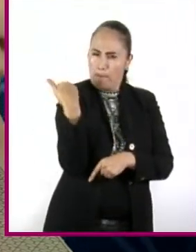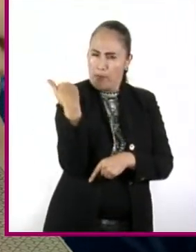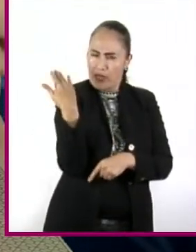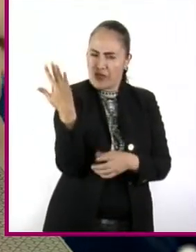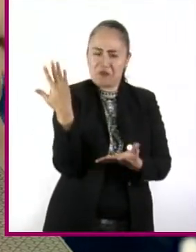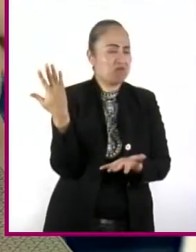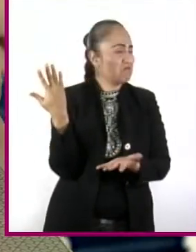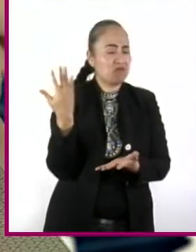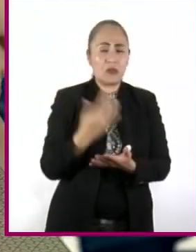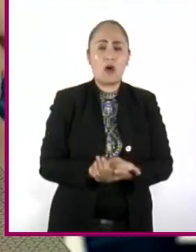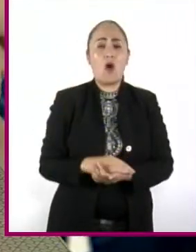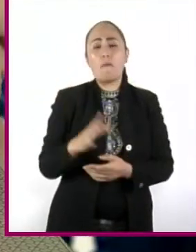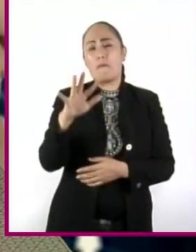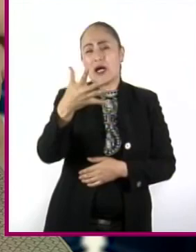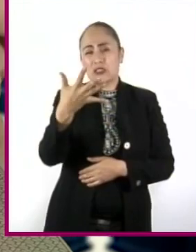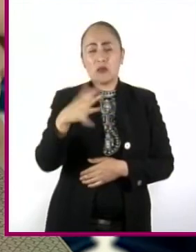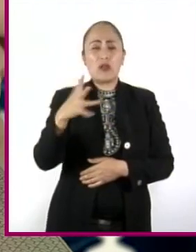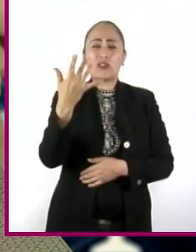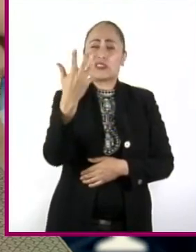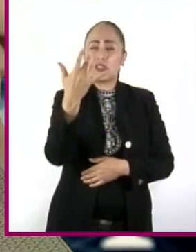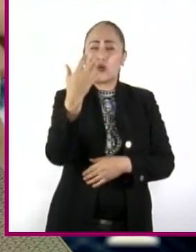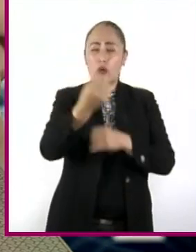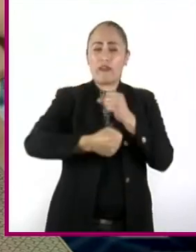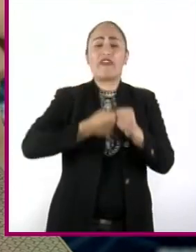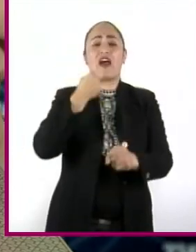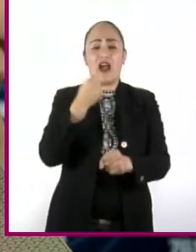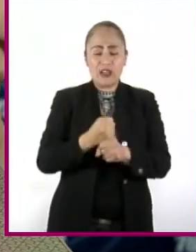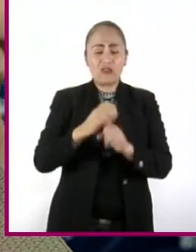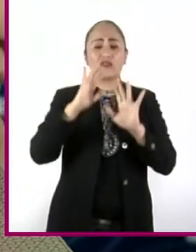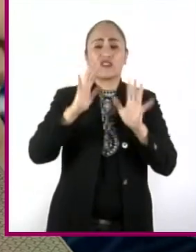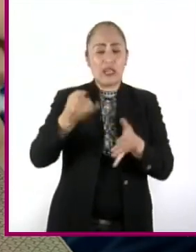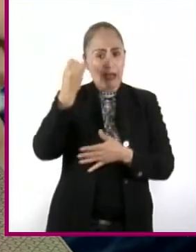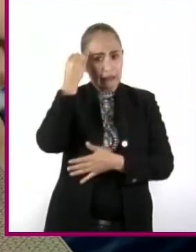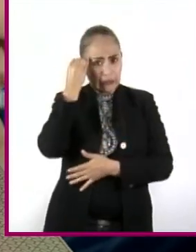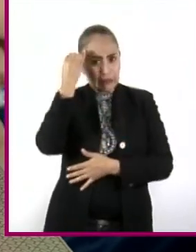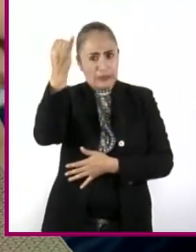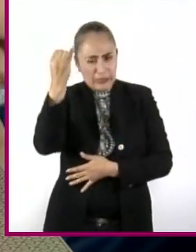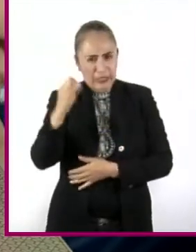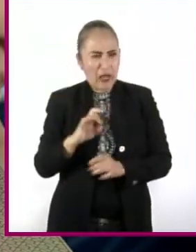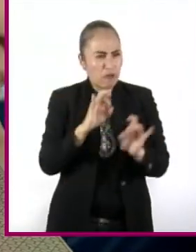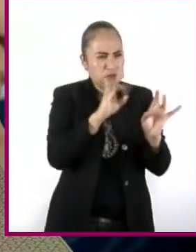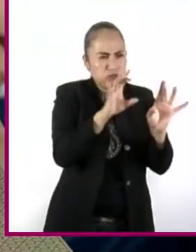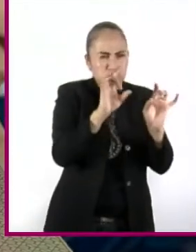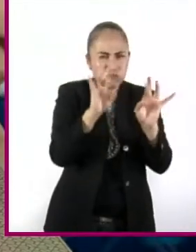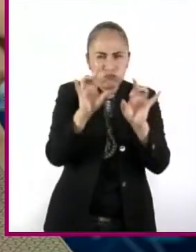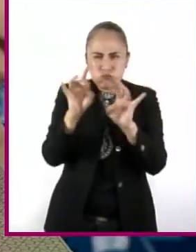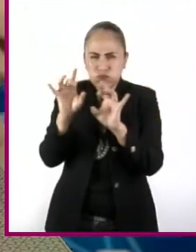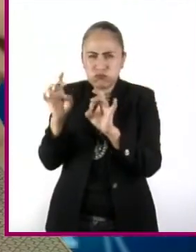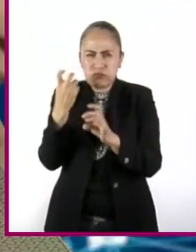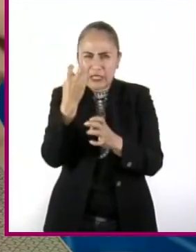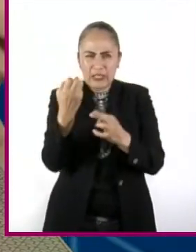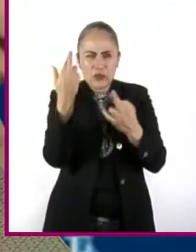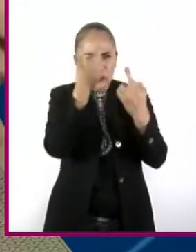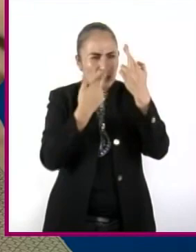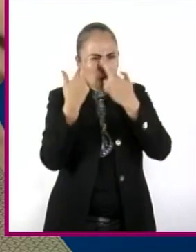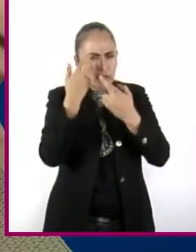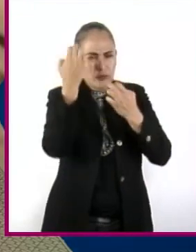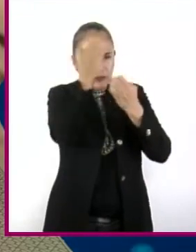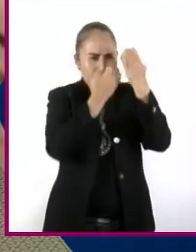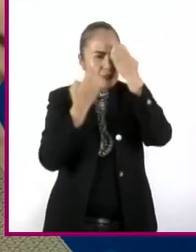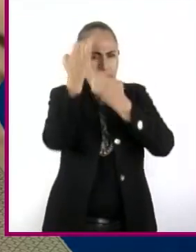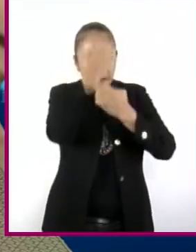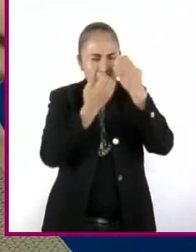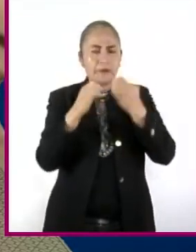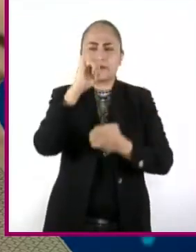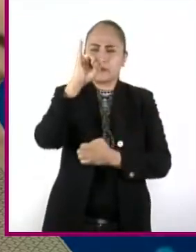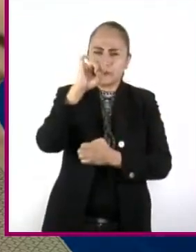desde hace más de medio siglo existe esta perspectiva para estudiar los fenómenos que nos rodean. Sí, Mati, y fíjate,